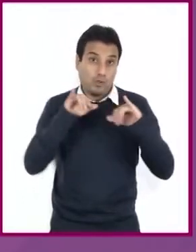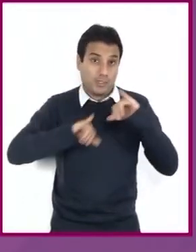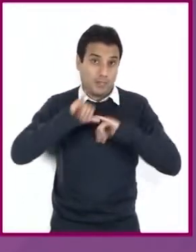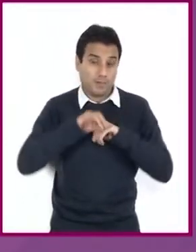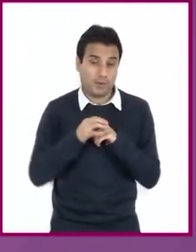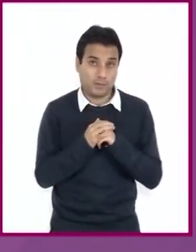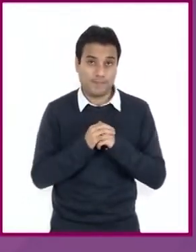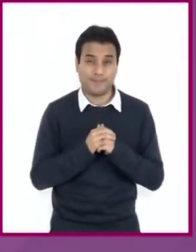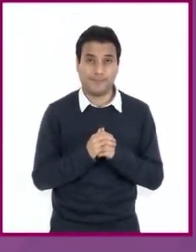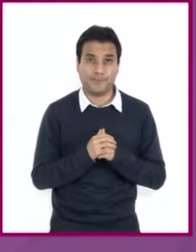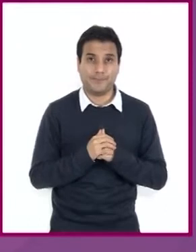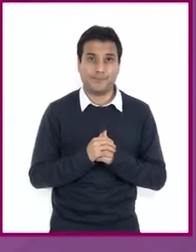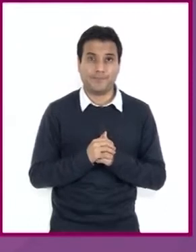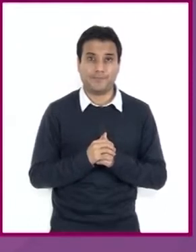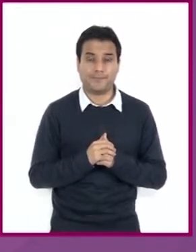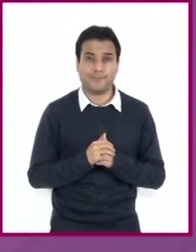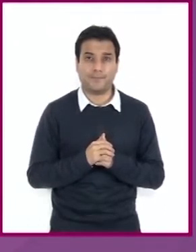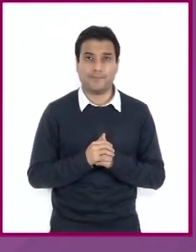científicos.